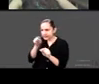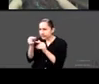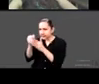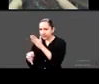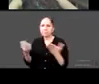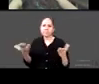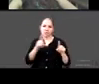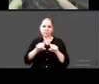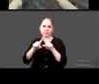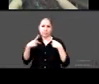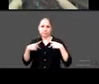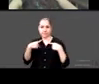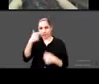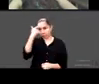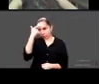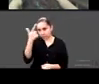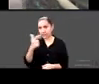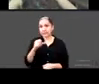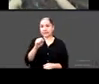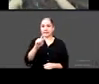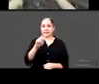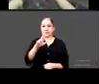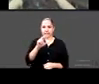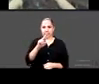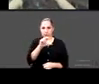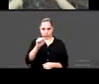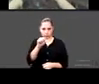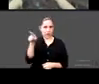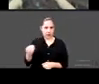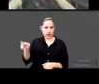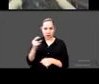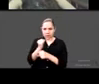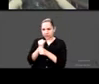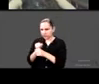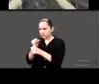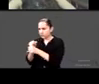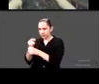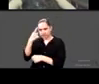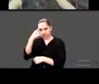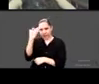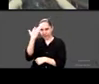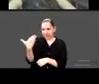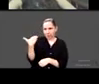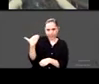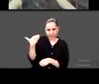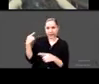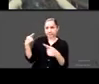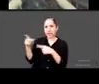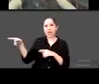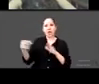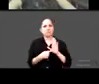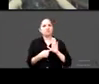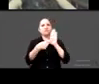Strauss, al inicio de este siglo, ya concluían esta afirmación que vemos en la imagen, que